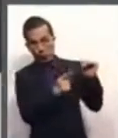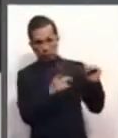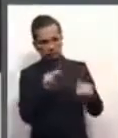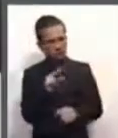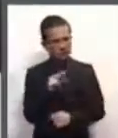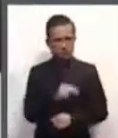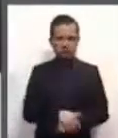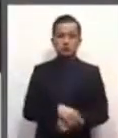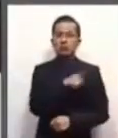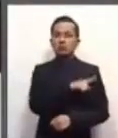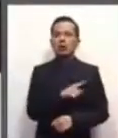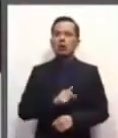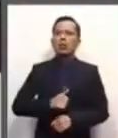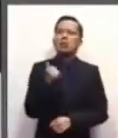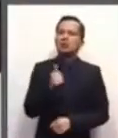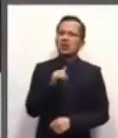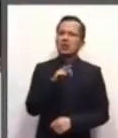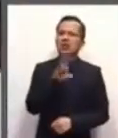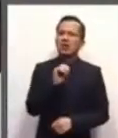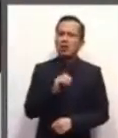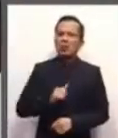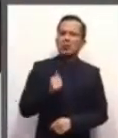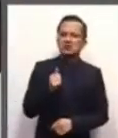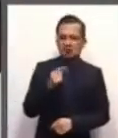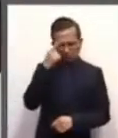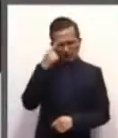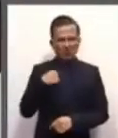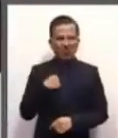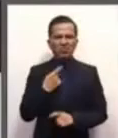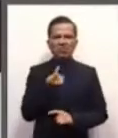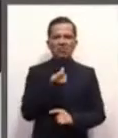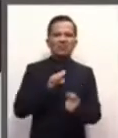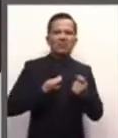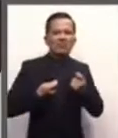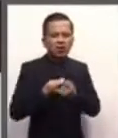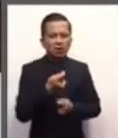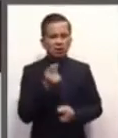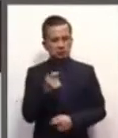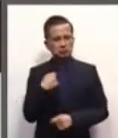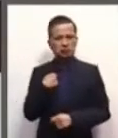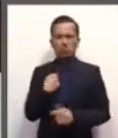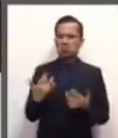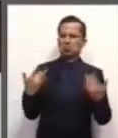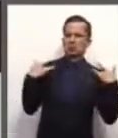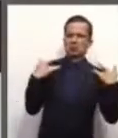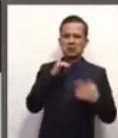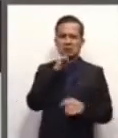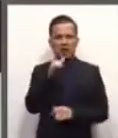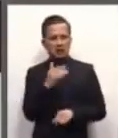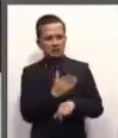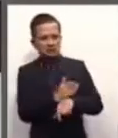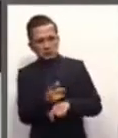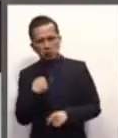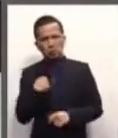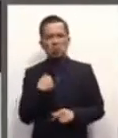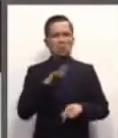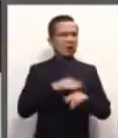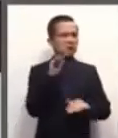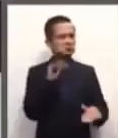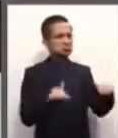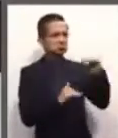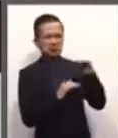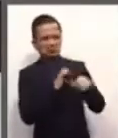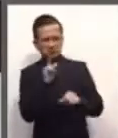que ha utilizado el fuero constitucional como una moneda de cambio para tener impunidad, privilegios a costa de nuestro pueblo.